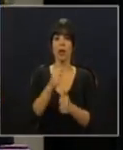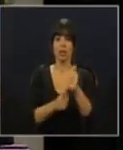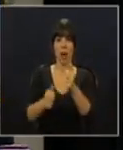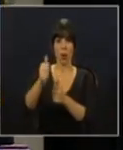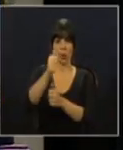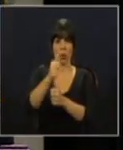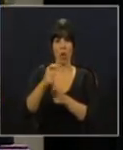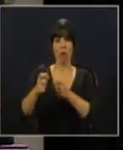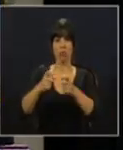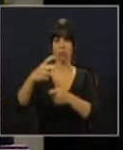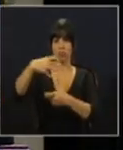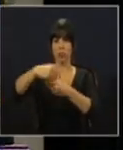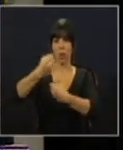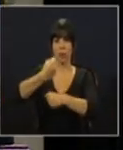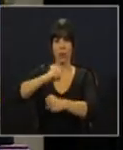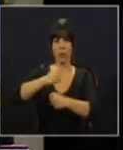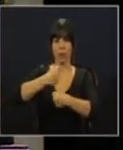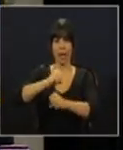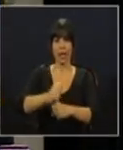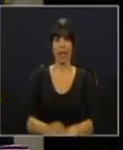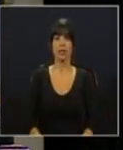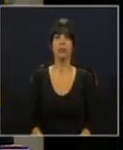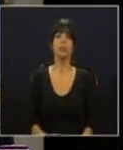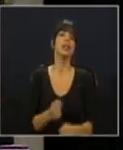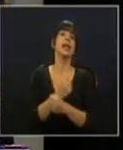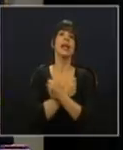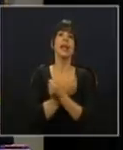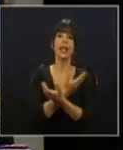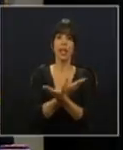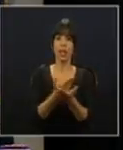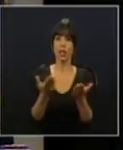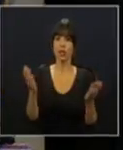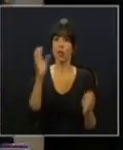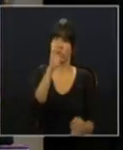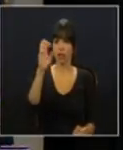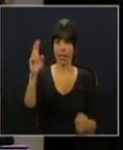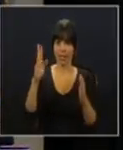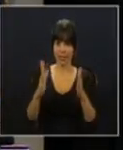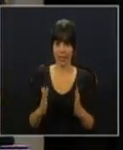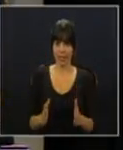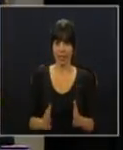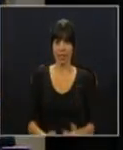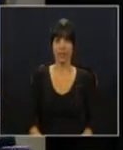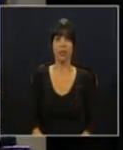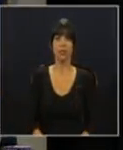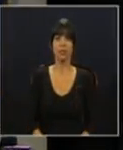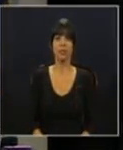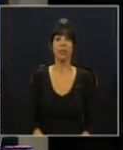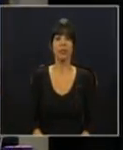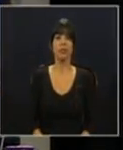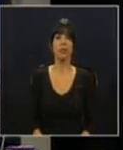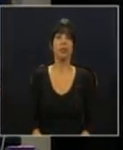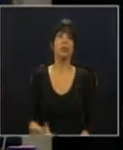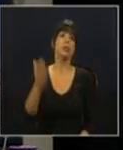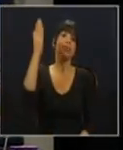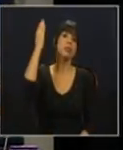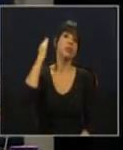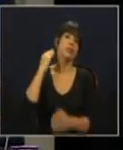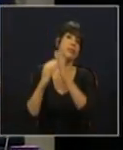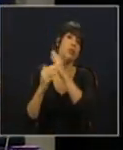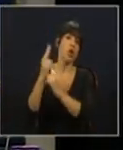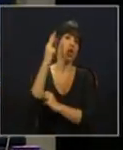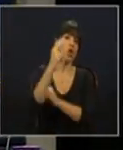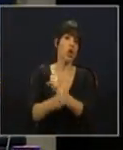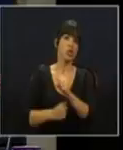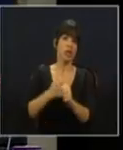autoridades municipales. Queridas y queridos costarricenses, hace 2 años, en